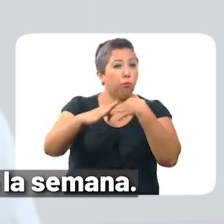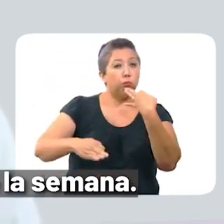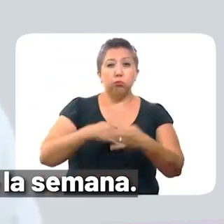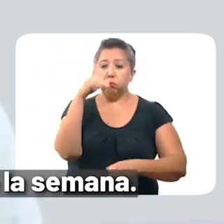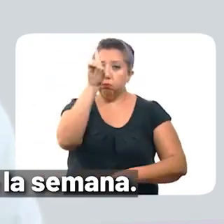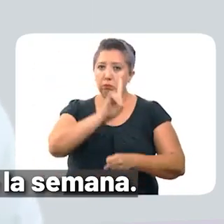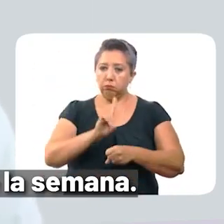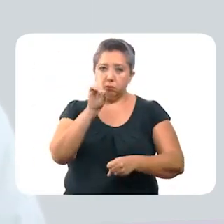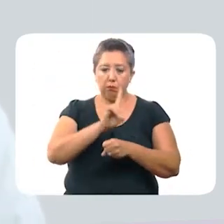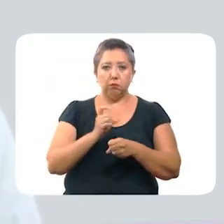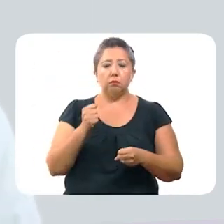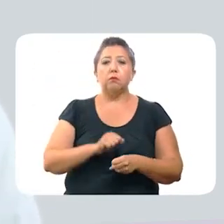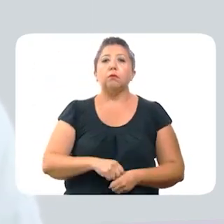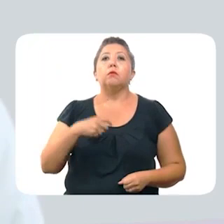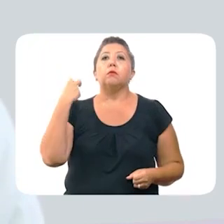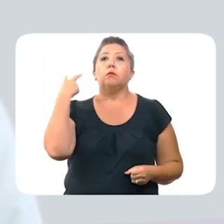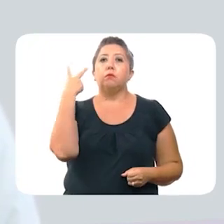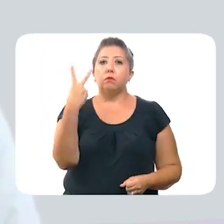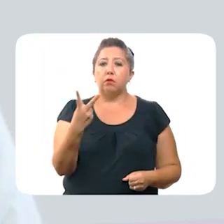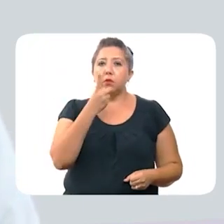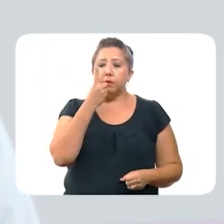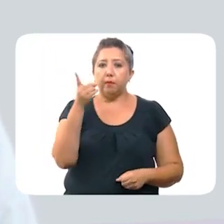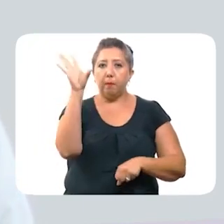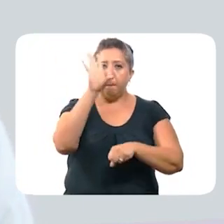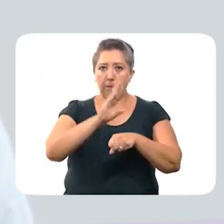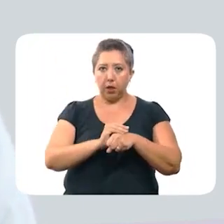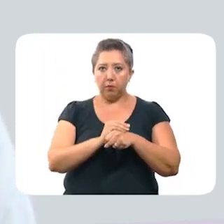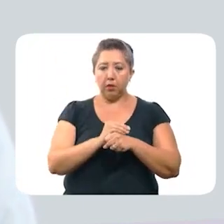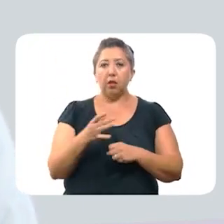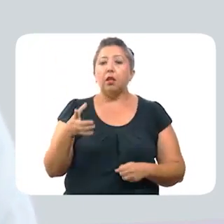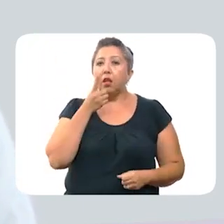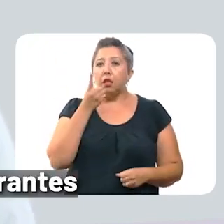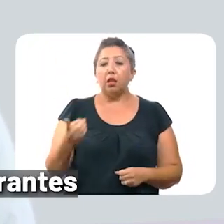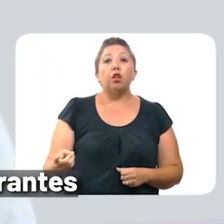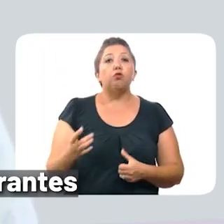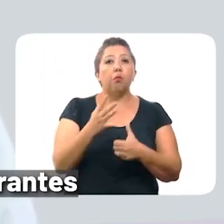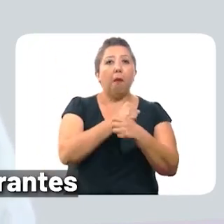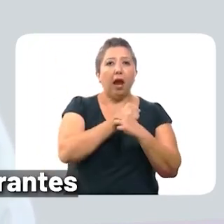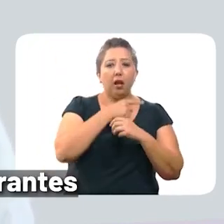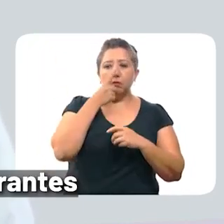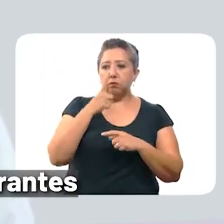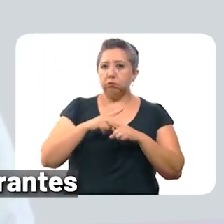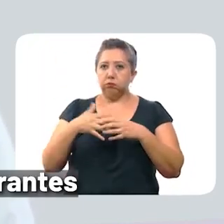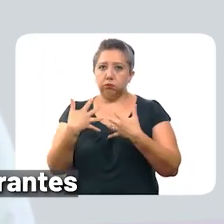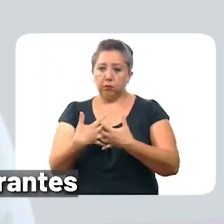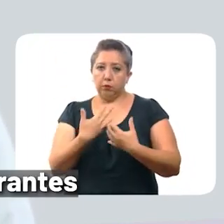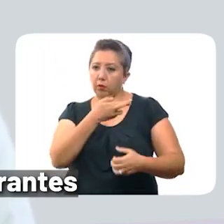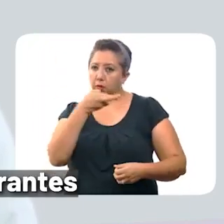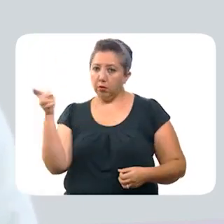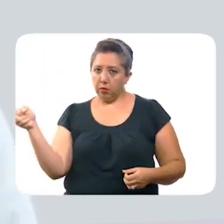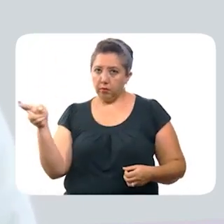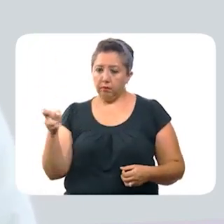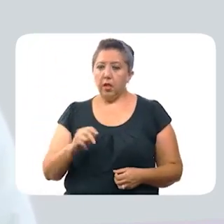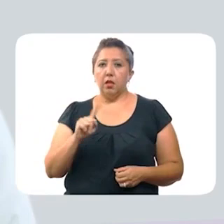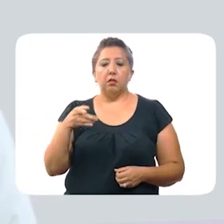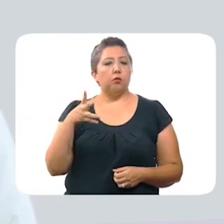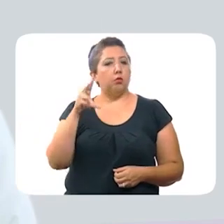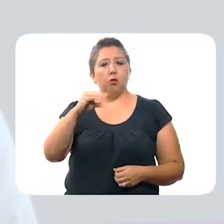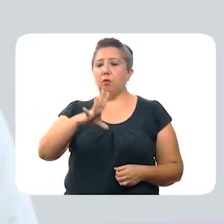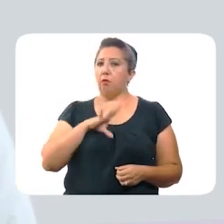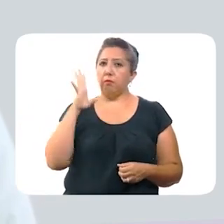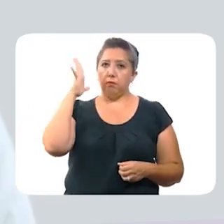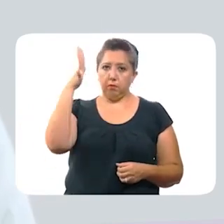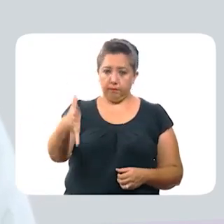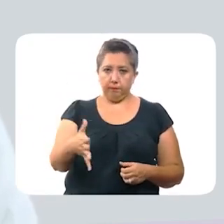semana. 2. Las licencias de bares y centros nocturnos que se encuentran operando como restaurantes serán